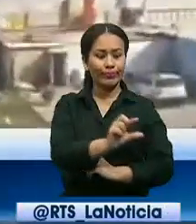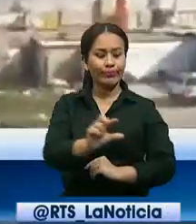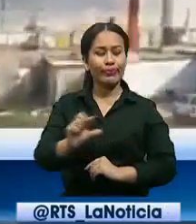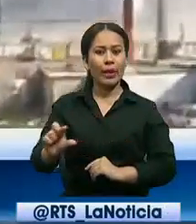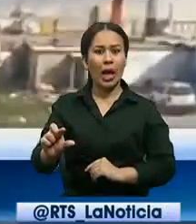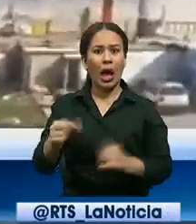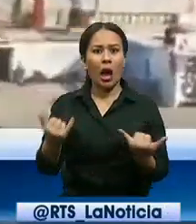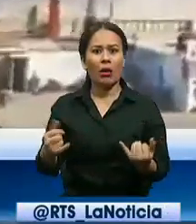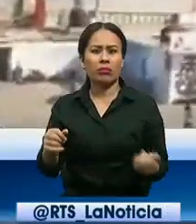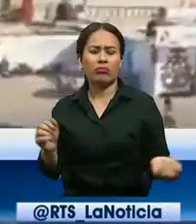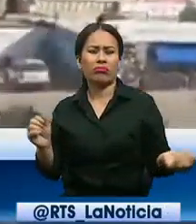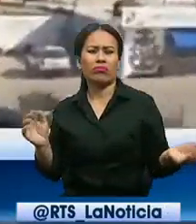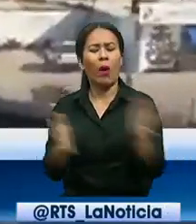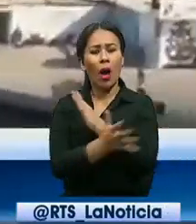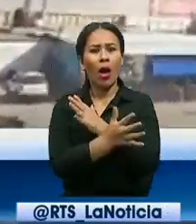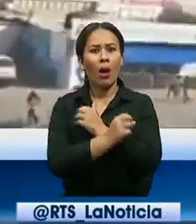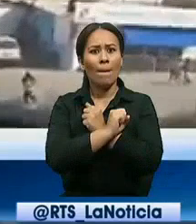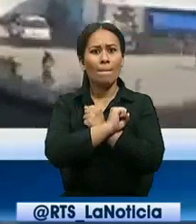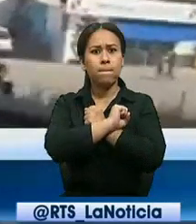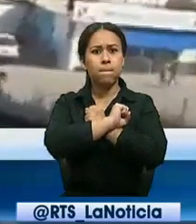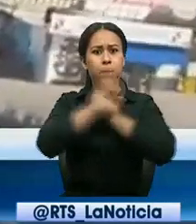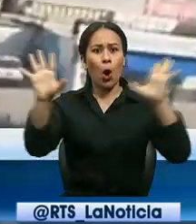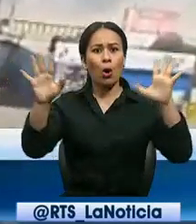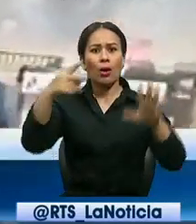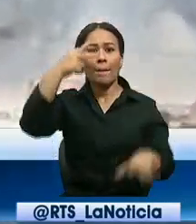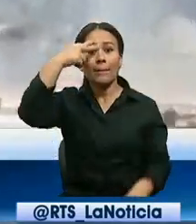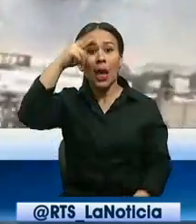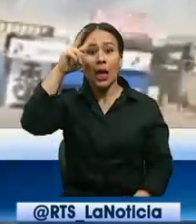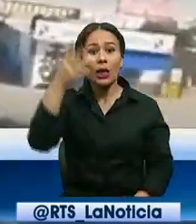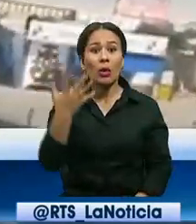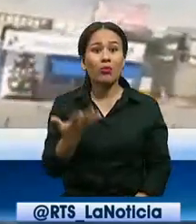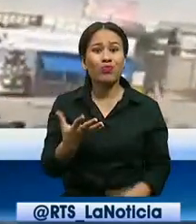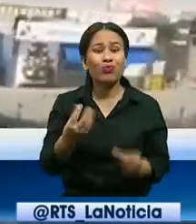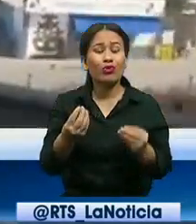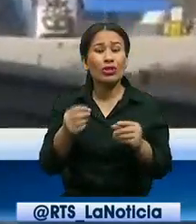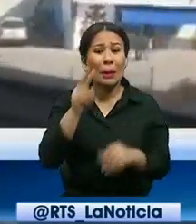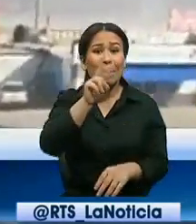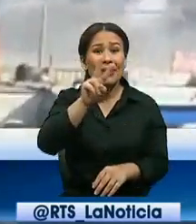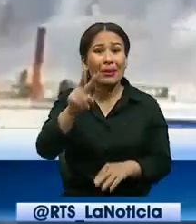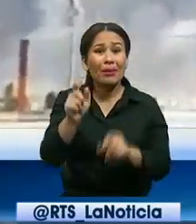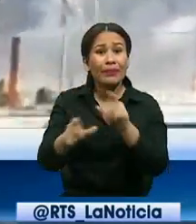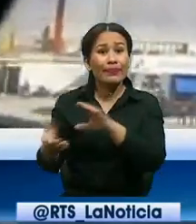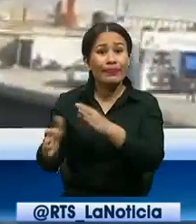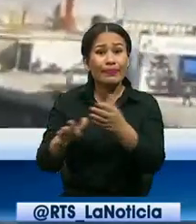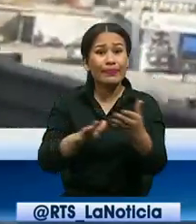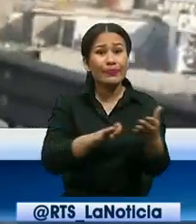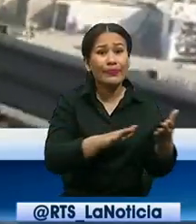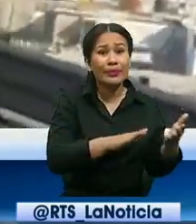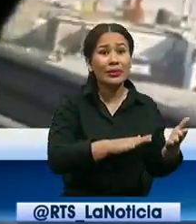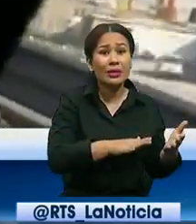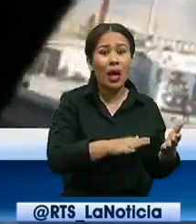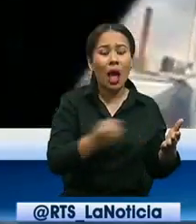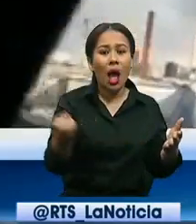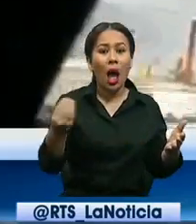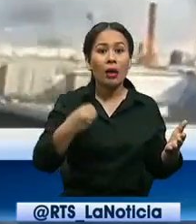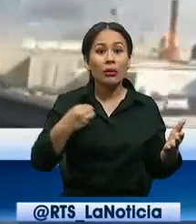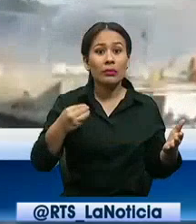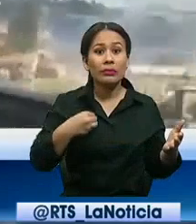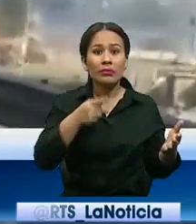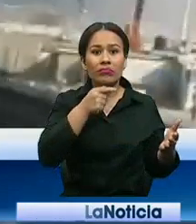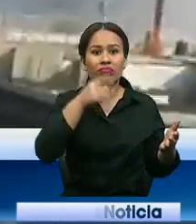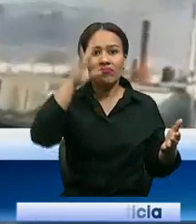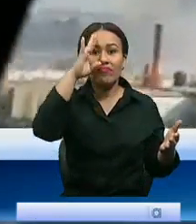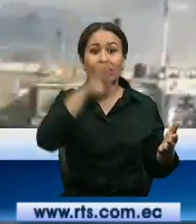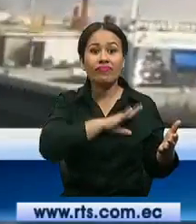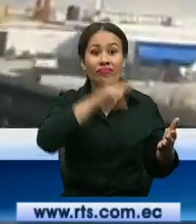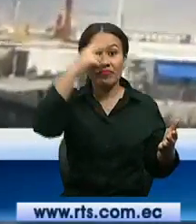Varias explosiones en un mercado de pirotecnia en México ha dejado por lo menos 29 muertos en los primeros cálculos e investigaciones del lamentable